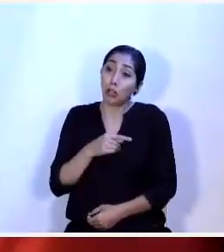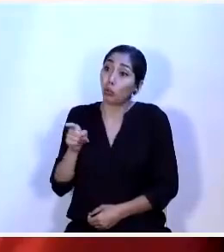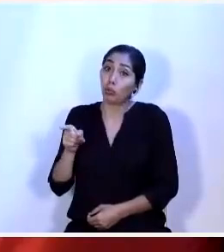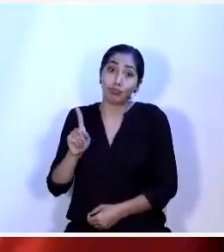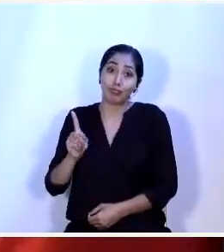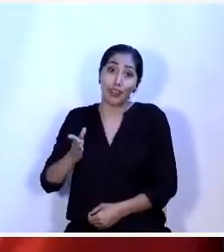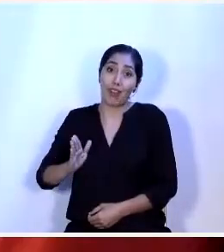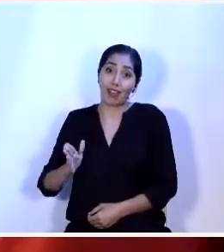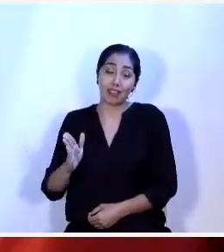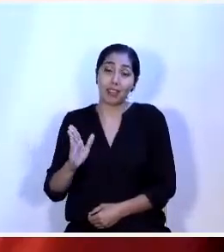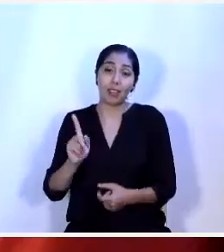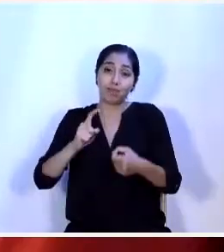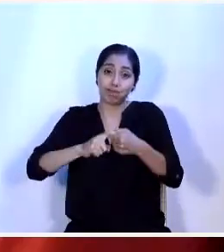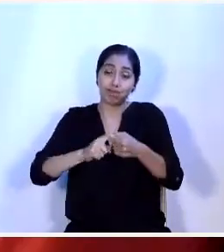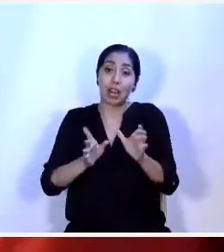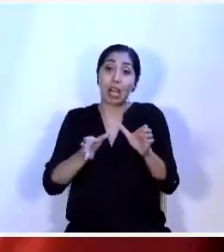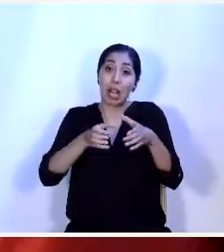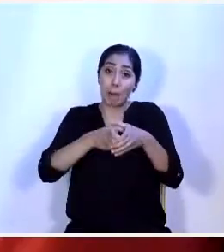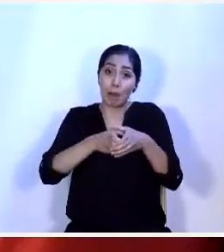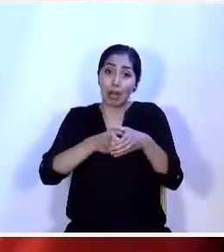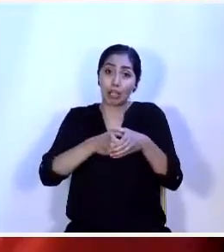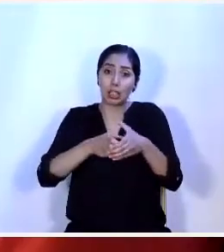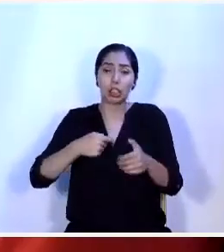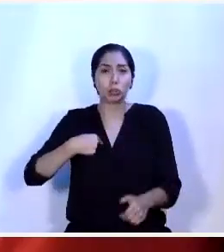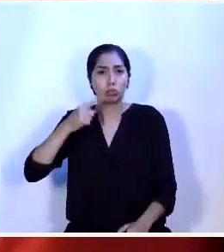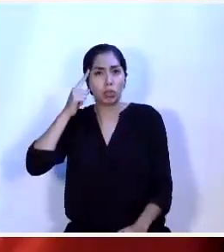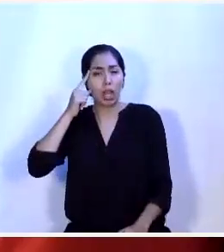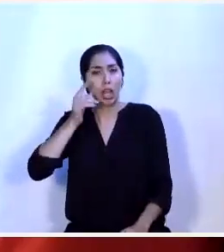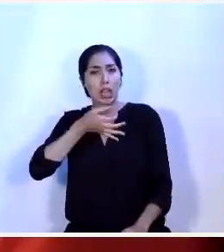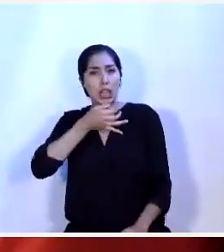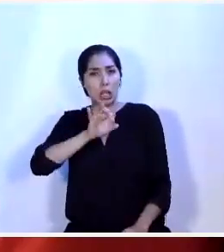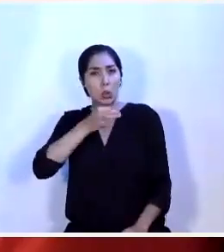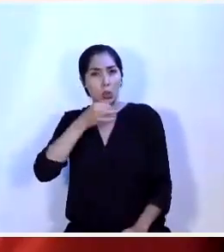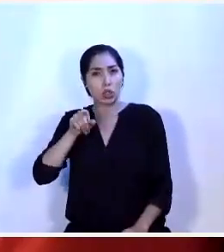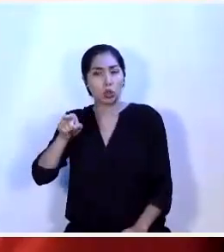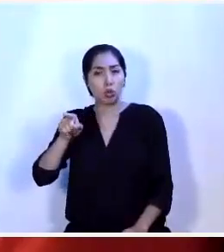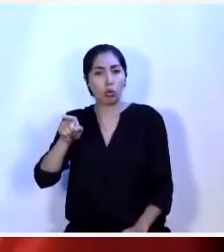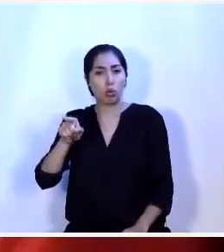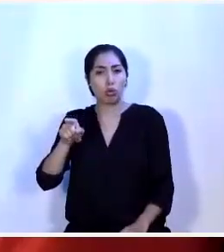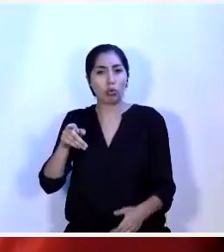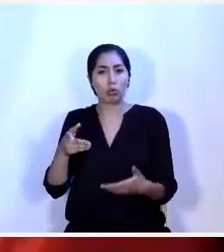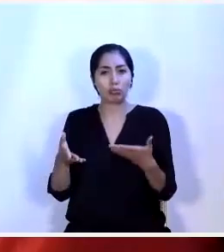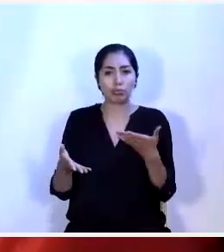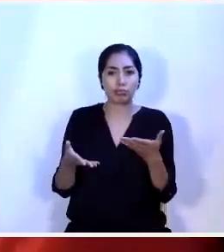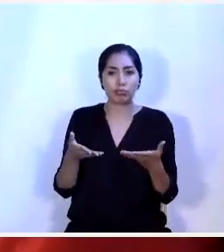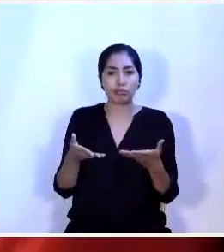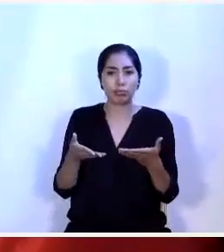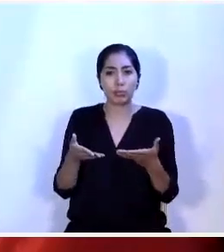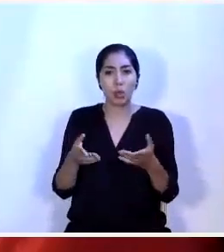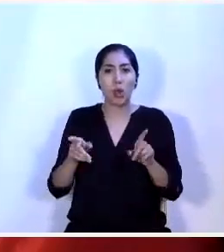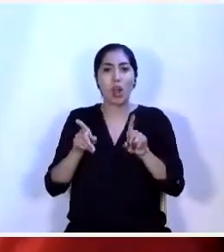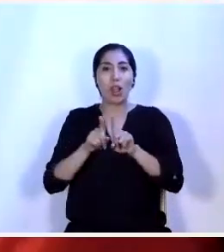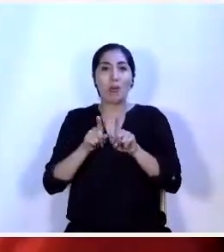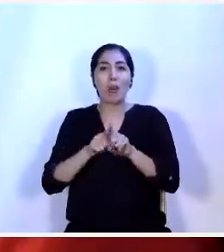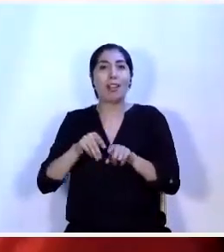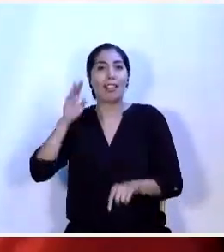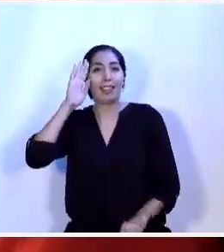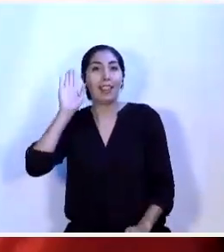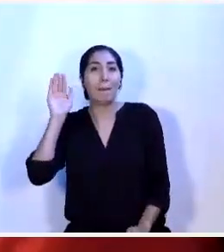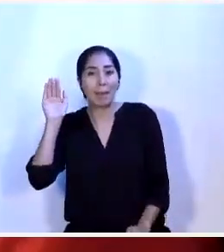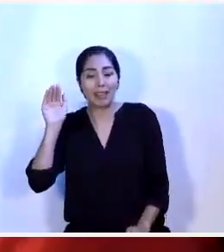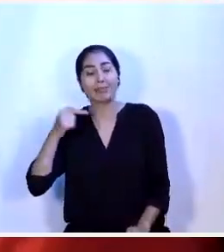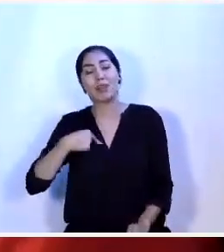en la Cámara. Se notaba que era un discurso más suelto el que diste recién, propio de los que se despiden, pero te